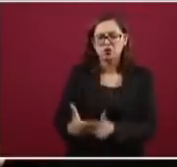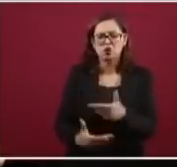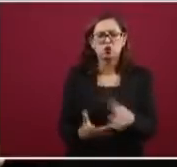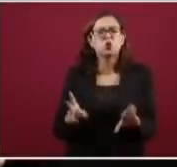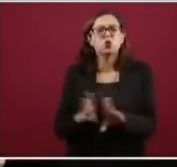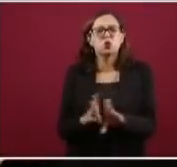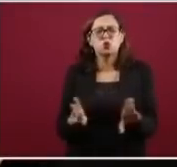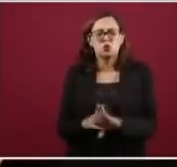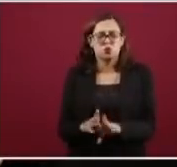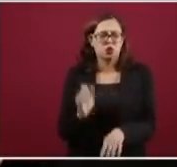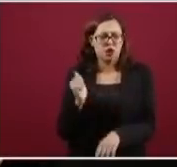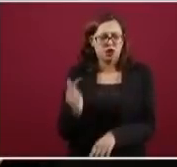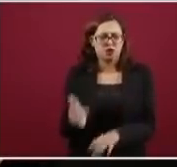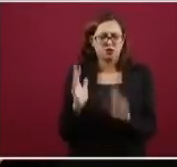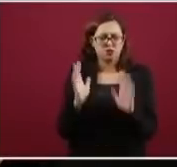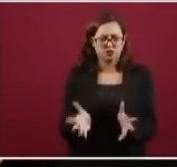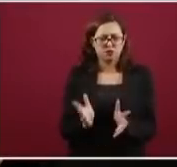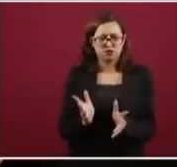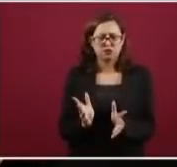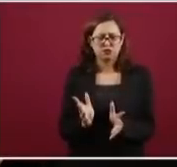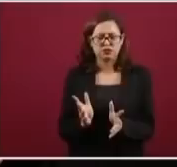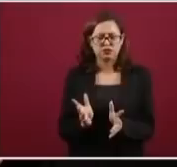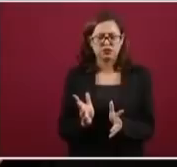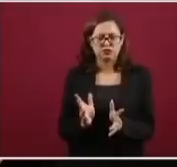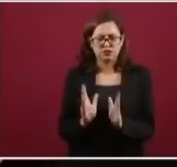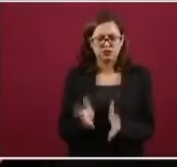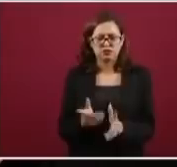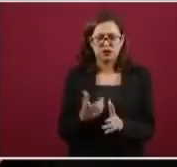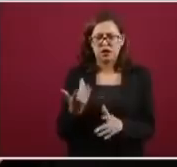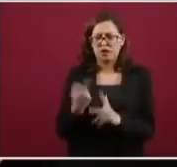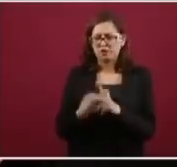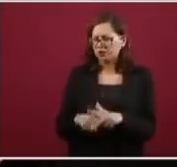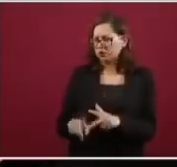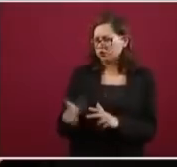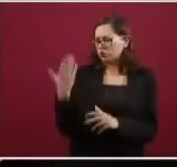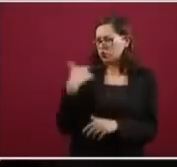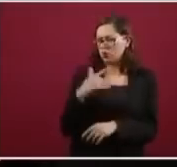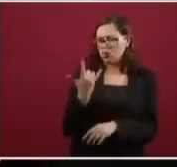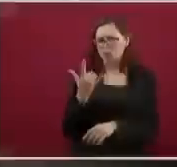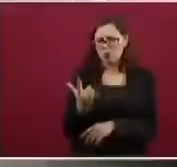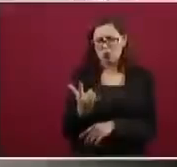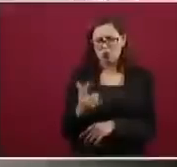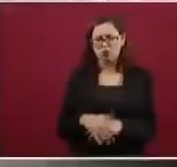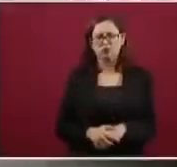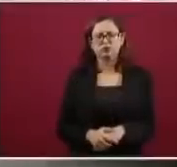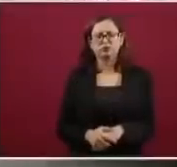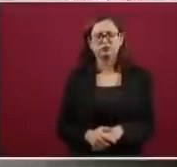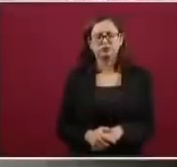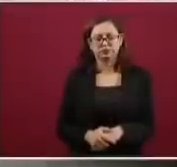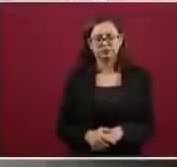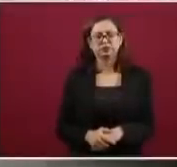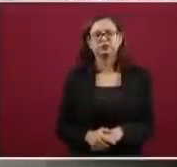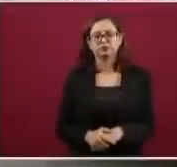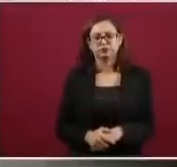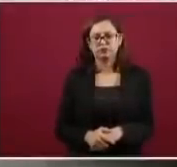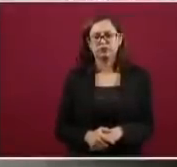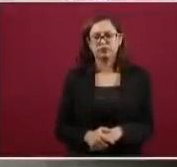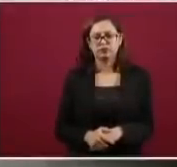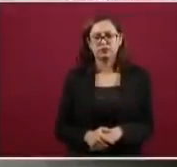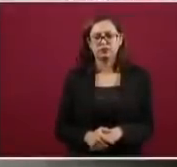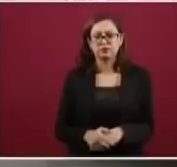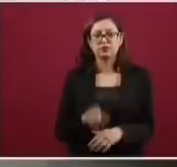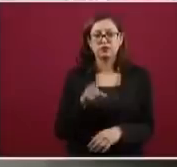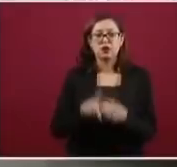recibido alguna modificación ya del proceso de este que se inició en julio tengo entendido el problema lo encontramos en el